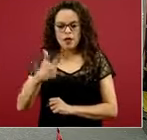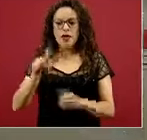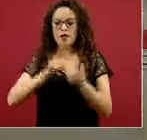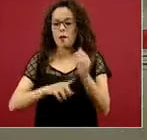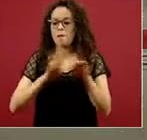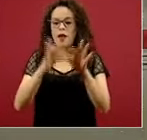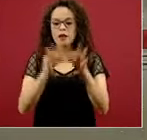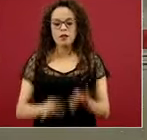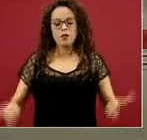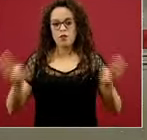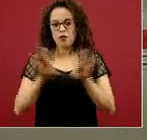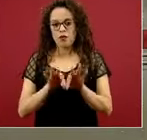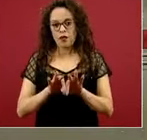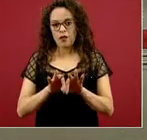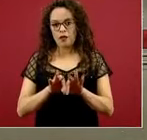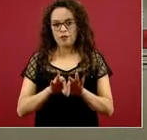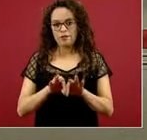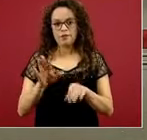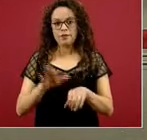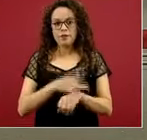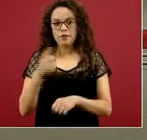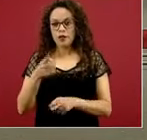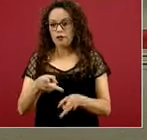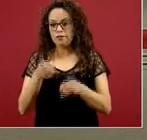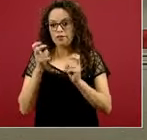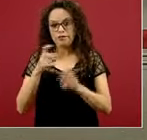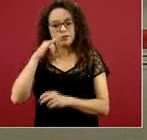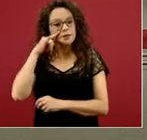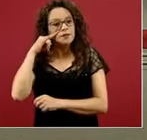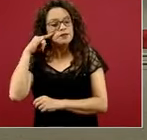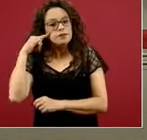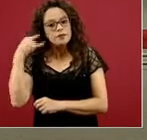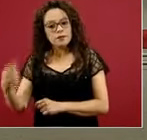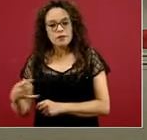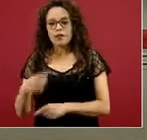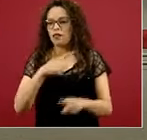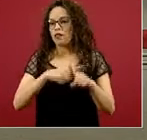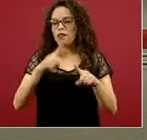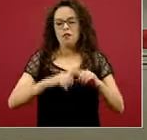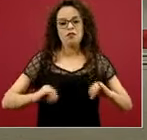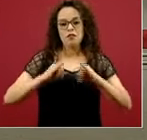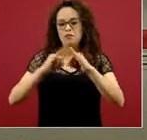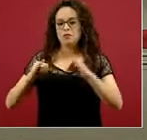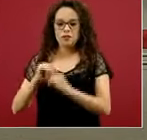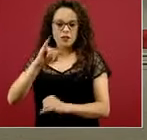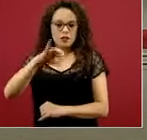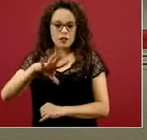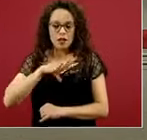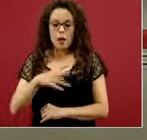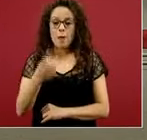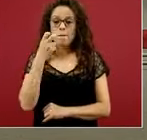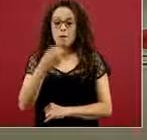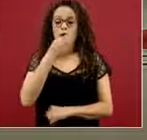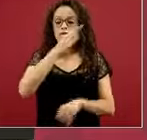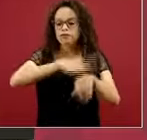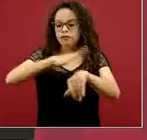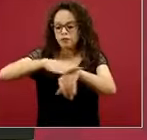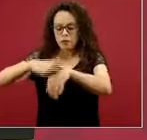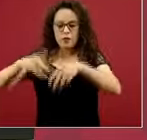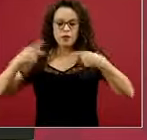los robos de mayor cantidad, son robos hormigas que se dan en todas las instituciones y por eso el llamado de que la población